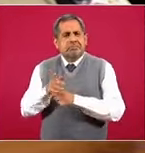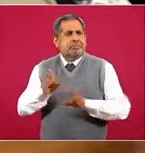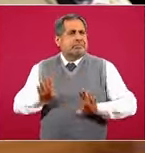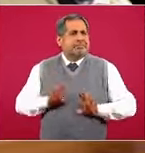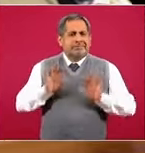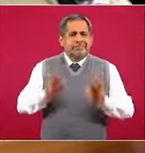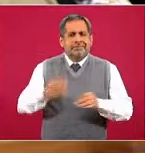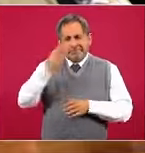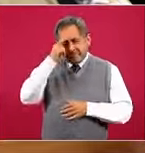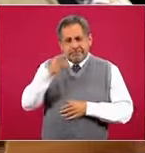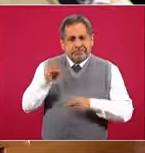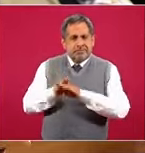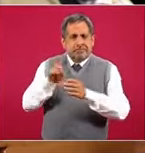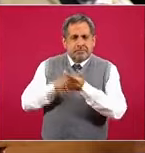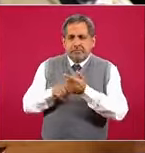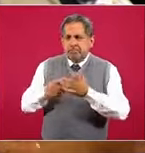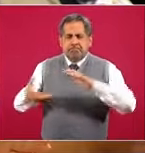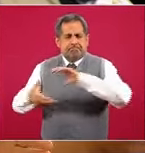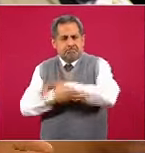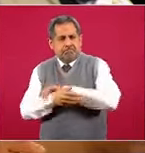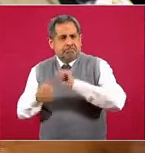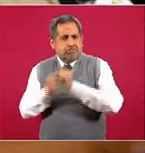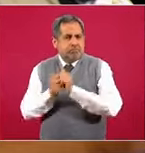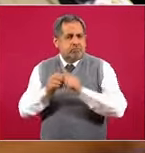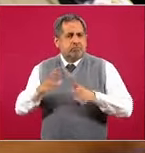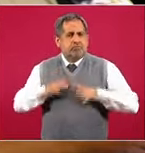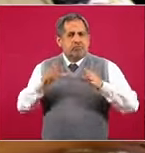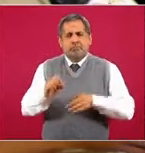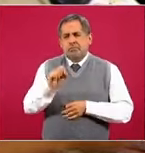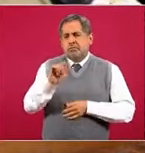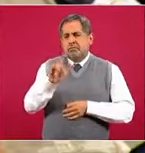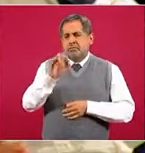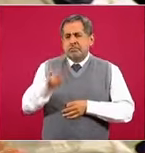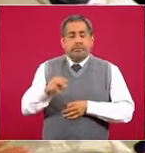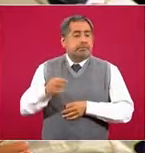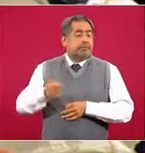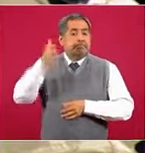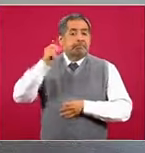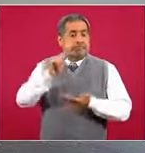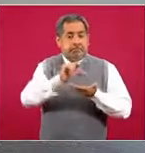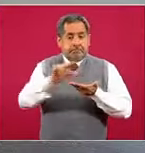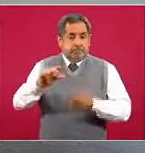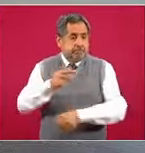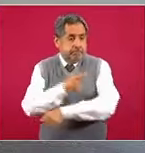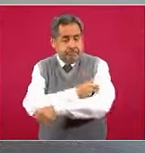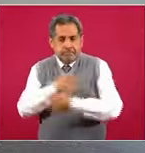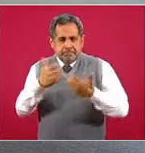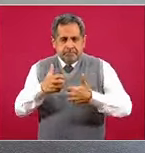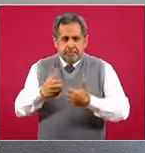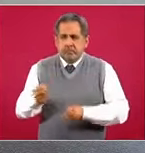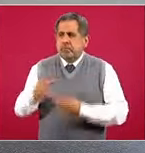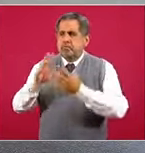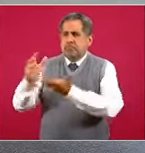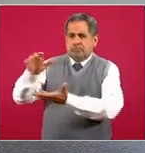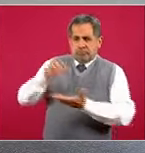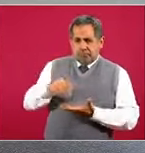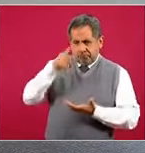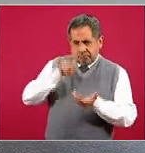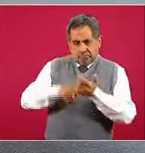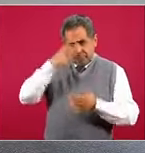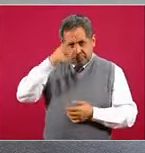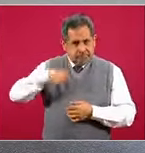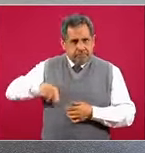beneficio para México tomando en cuenta este convenio que se tiene con Fundación Slim? Y de las primeras vacunas que se están fabricando, ¿cuántas dosis serían para México, por